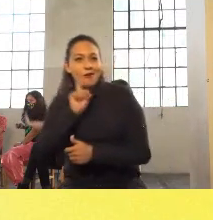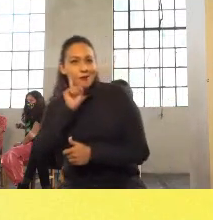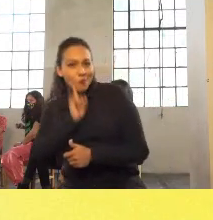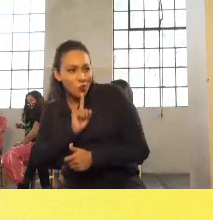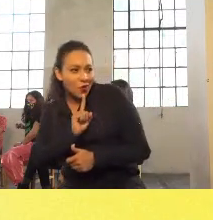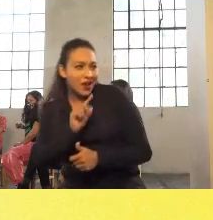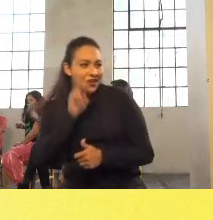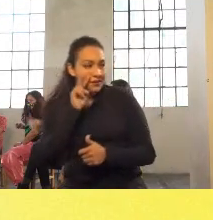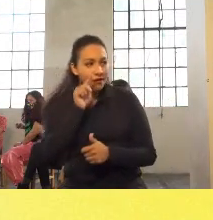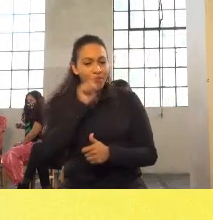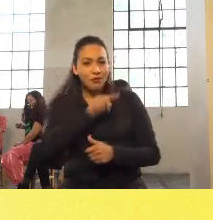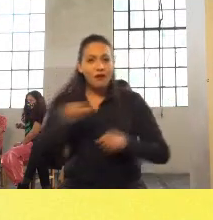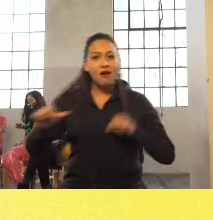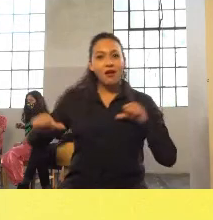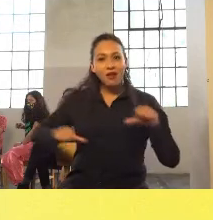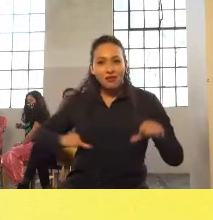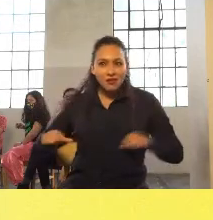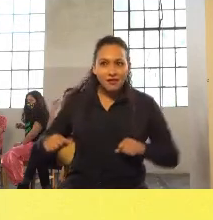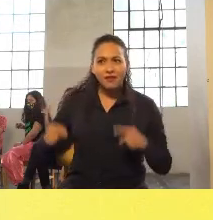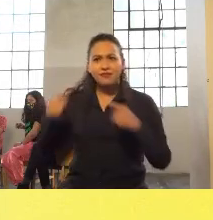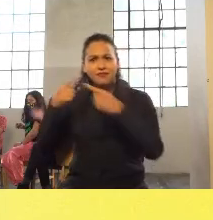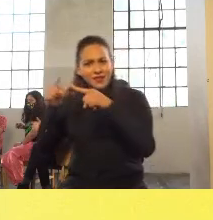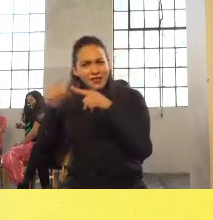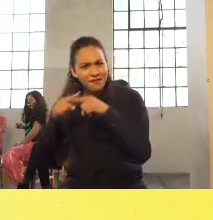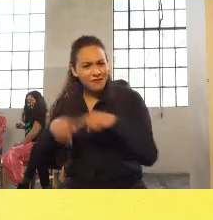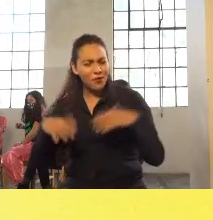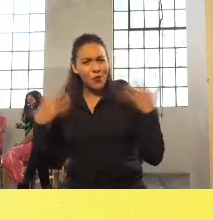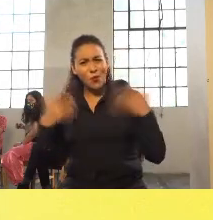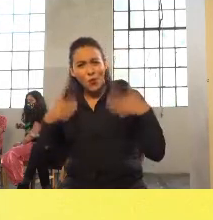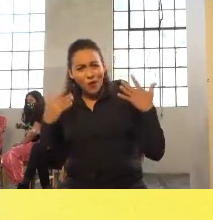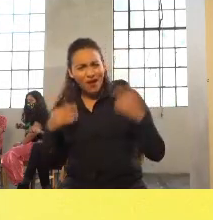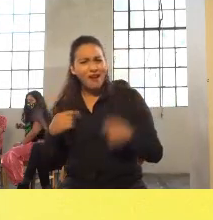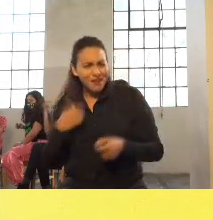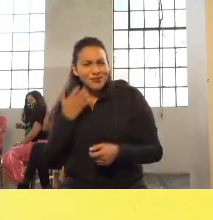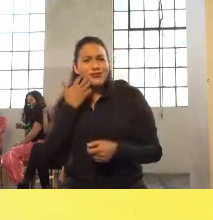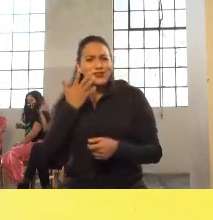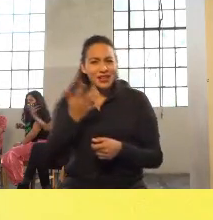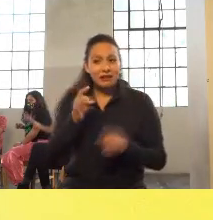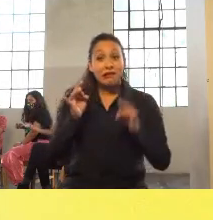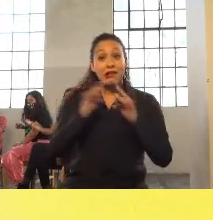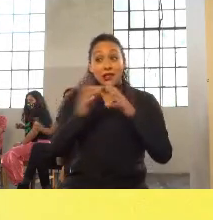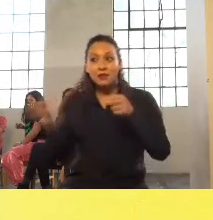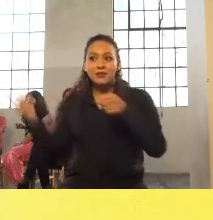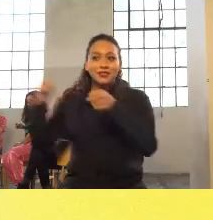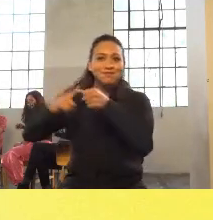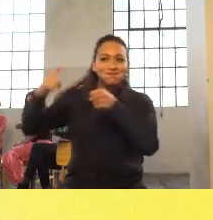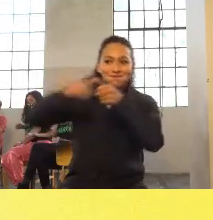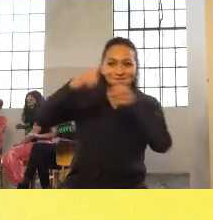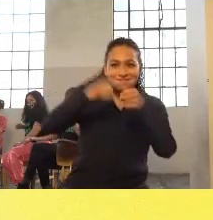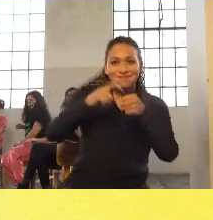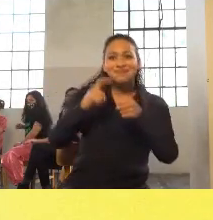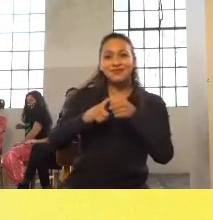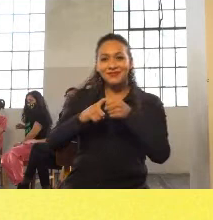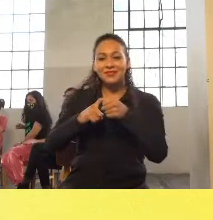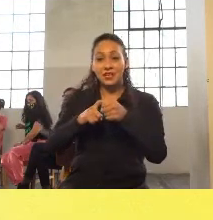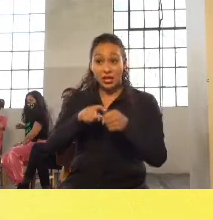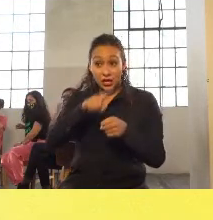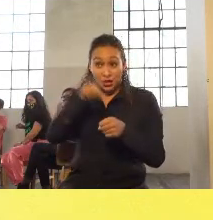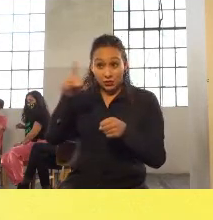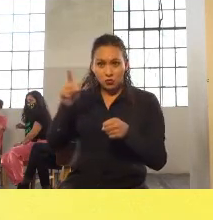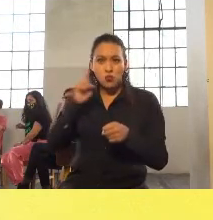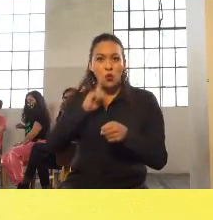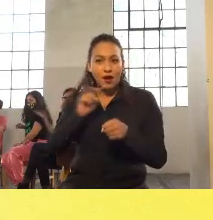entonces organizarte con tus amigas, con tus compañeras, en ese momento hay una activación. Entonces, en ese momento eres activista,